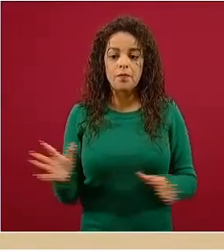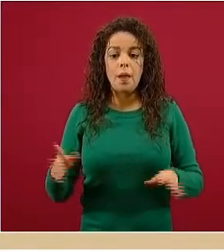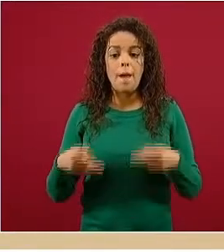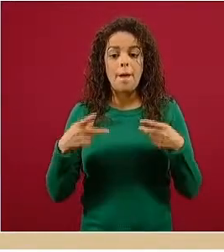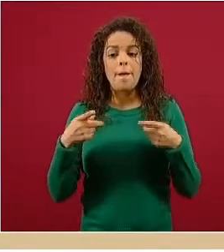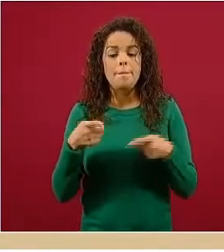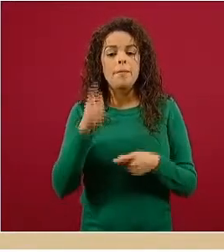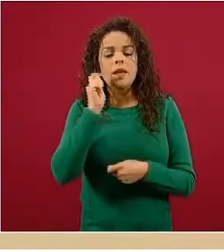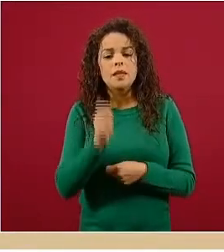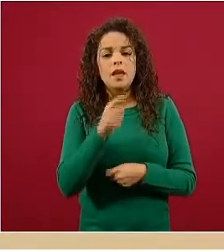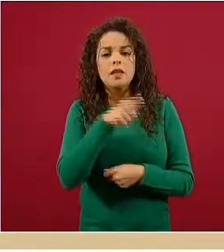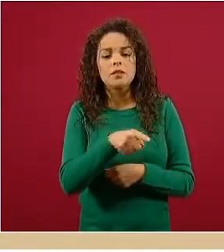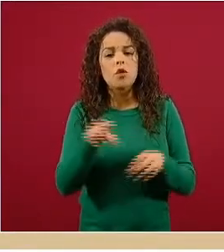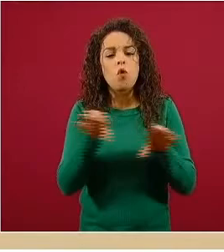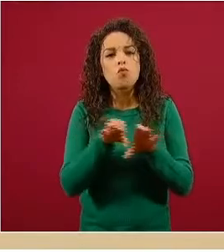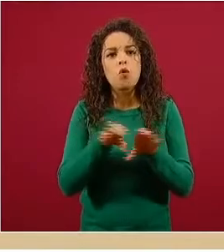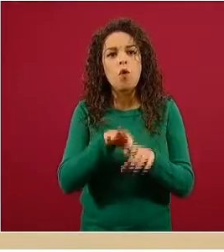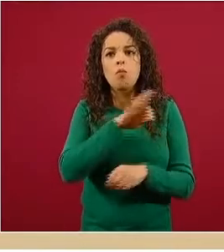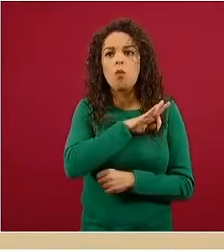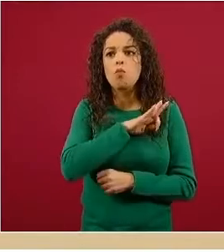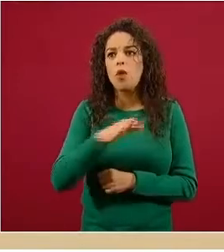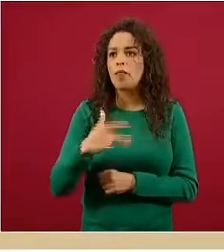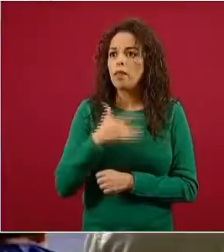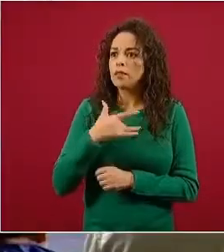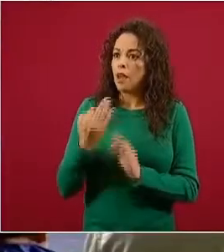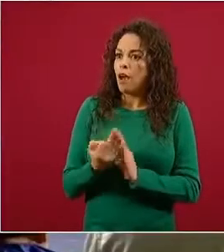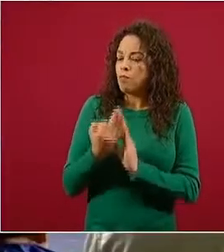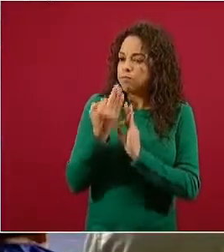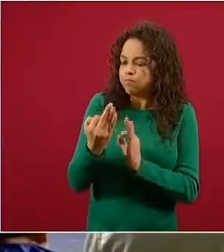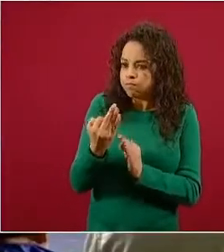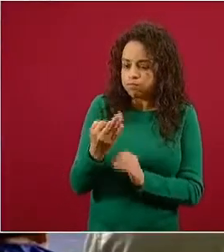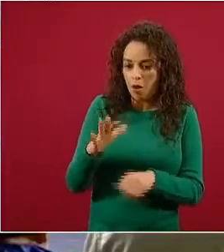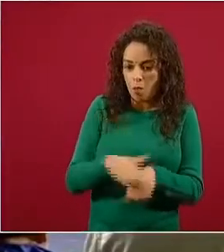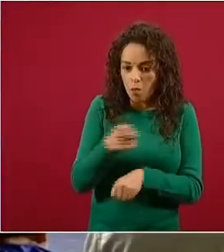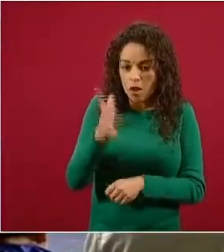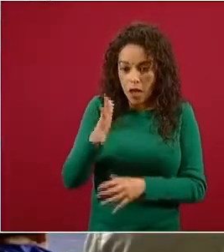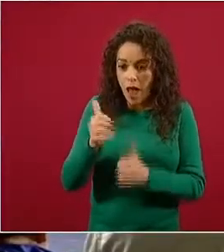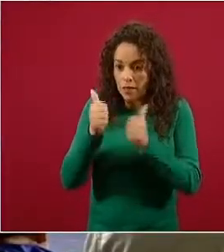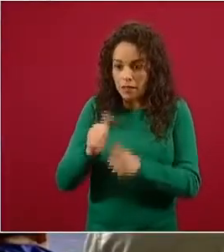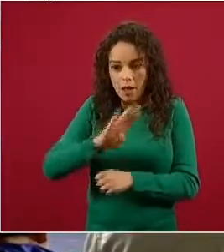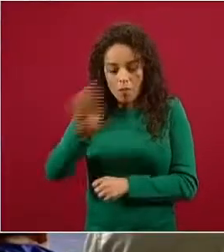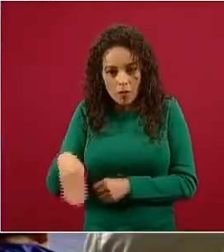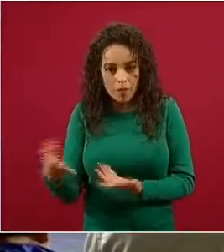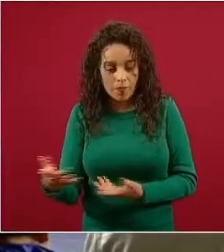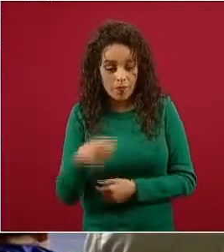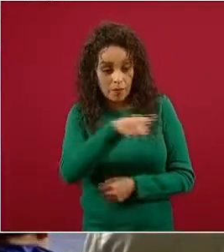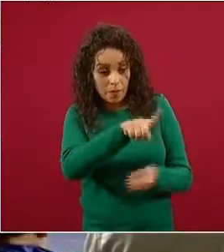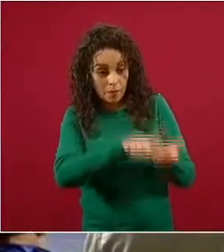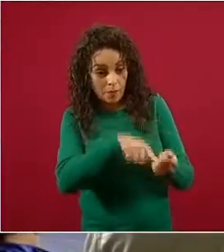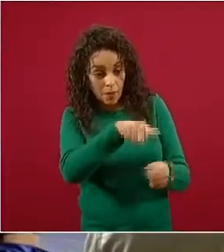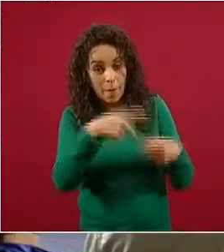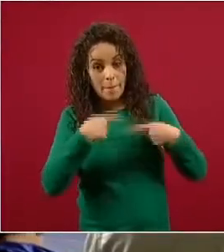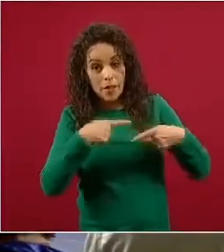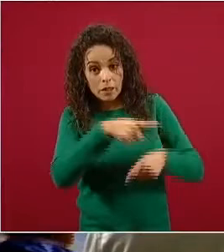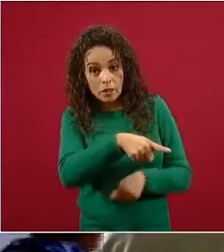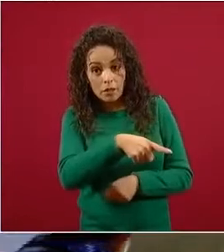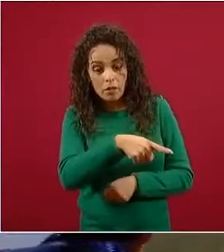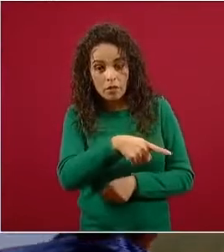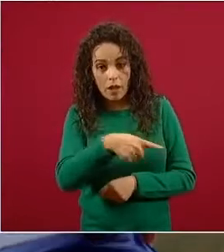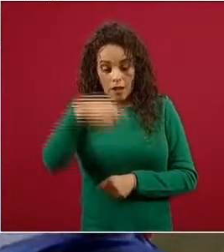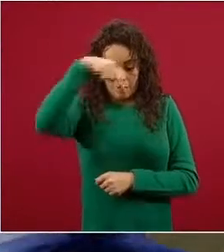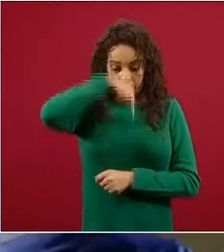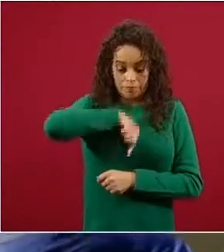entienda o que sepa que hay una red de apoyo. Por supuesto, el fallecimiento, el duelo, puede ser una